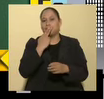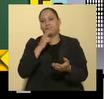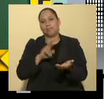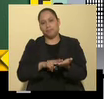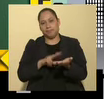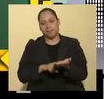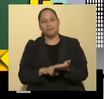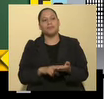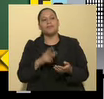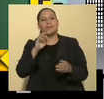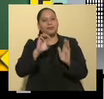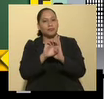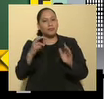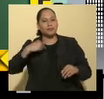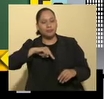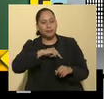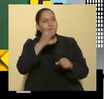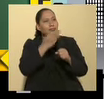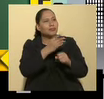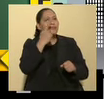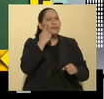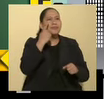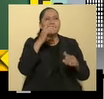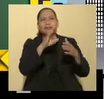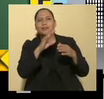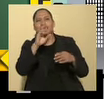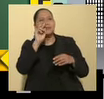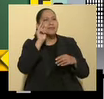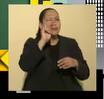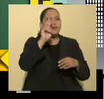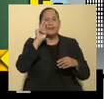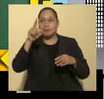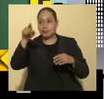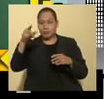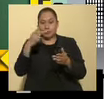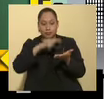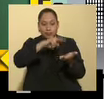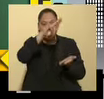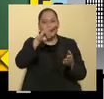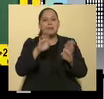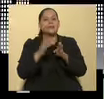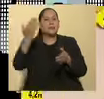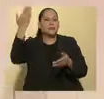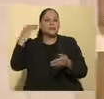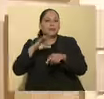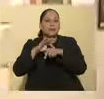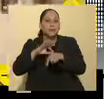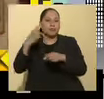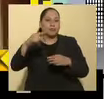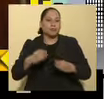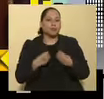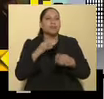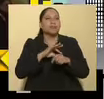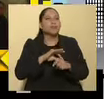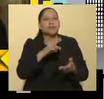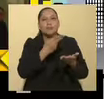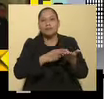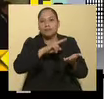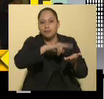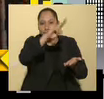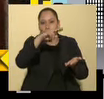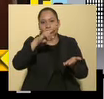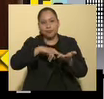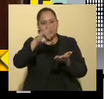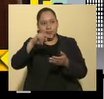aquí que lo que ellos ejercen pictóricamente son las vivencias personales, ¿no? De tal manera que hay